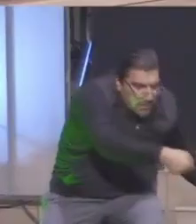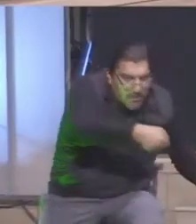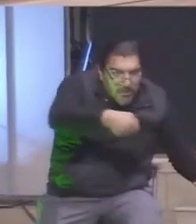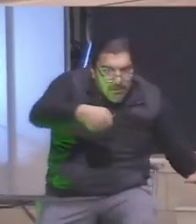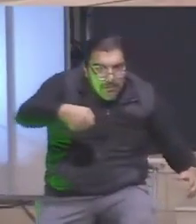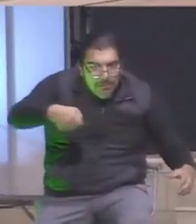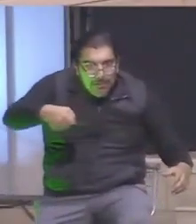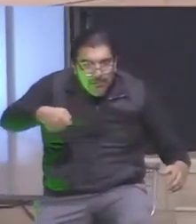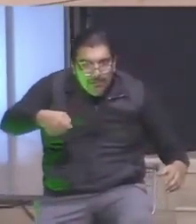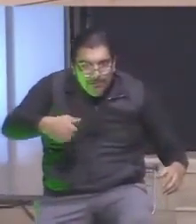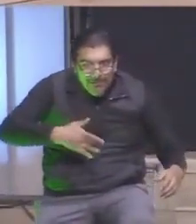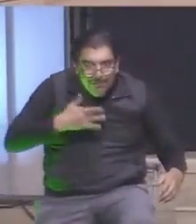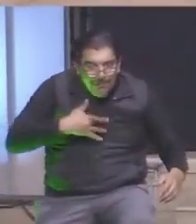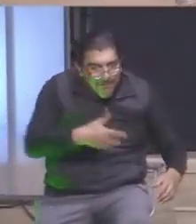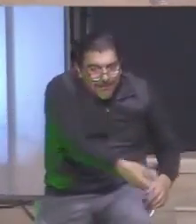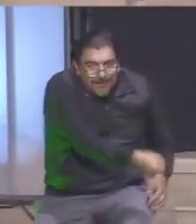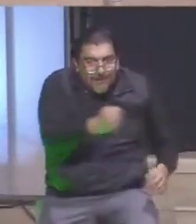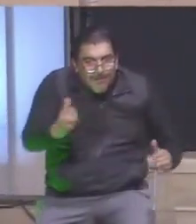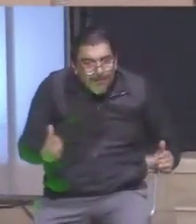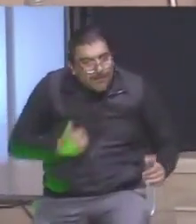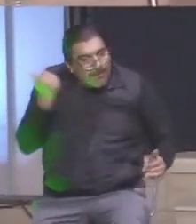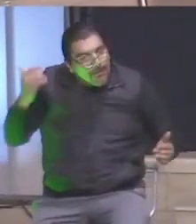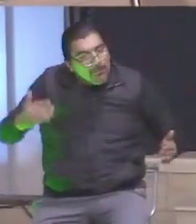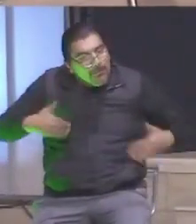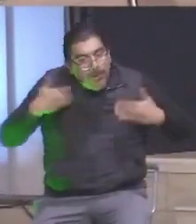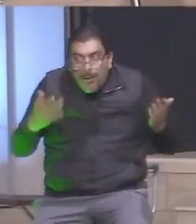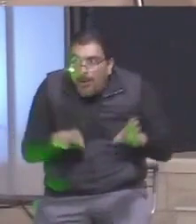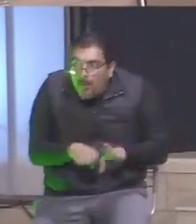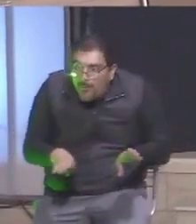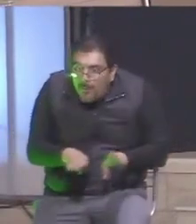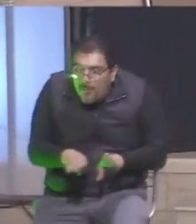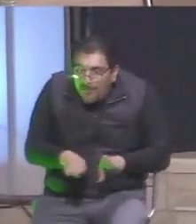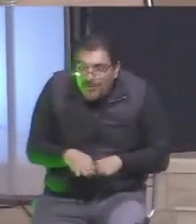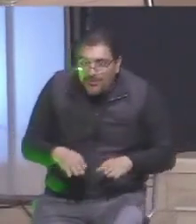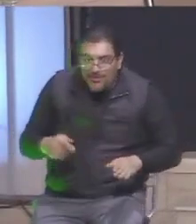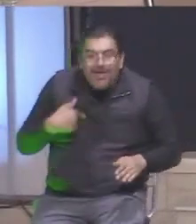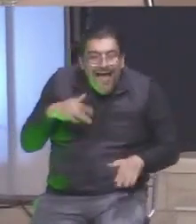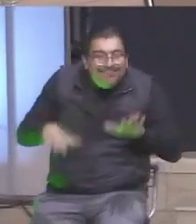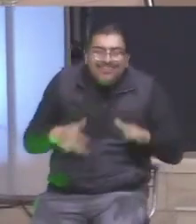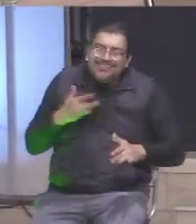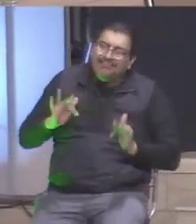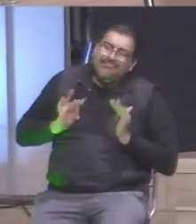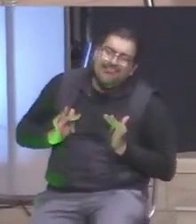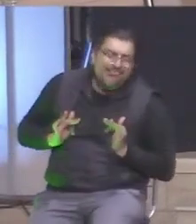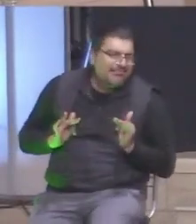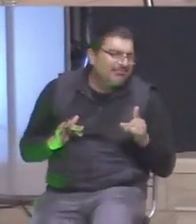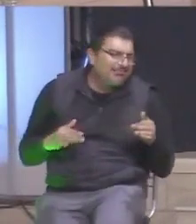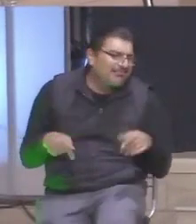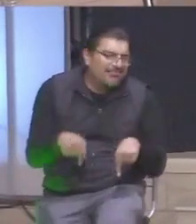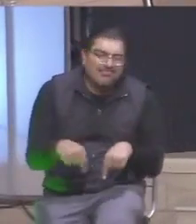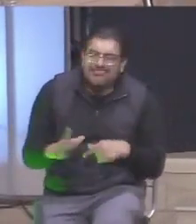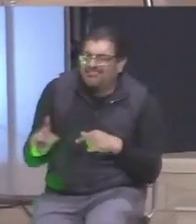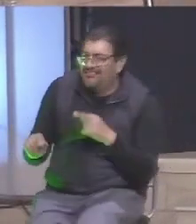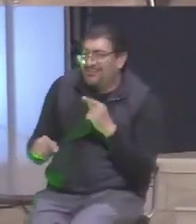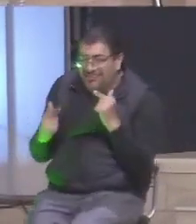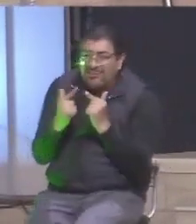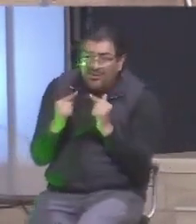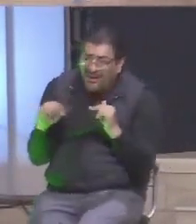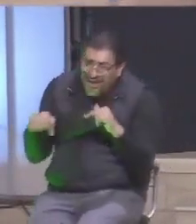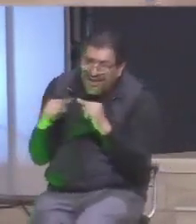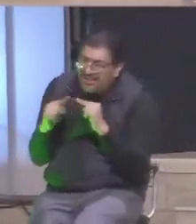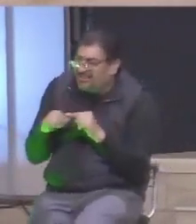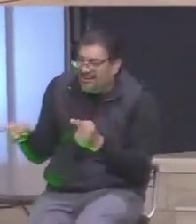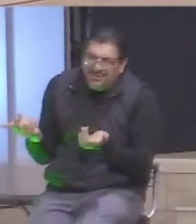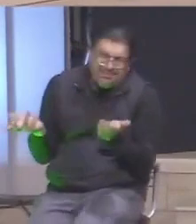Cuántos de aquí nos hemos sentido incómodos en algún lugar con algú una situación yo no estoy cómodo aquí no no te gusta tu casa Sí pero está mi